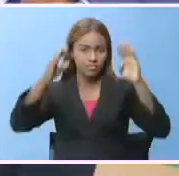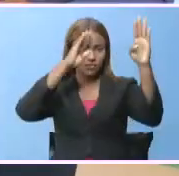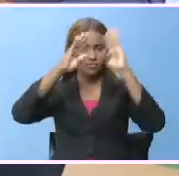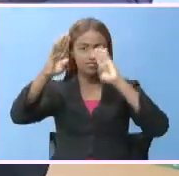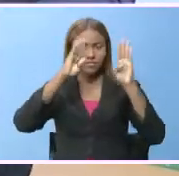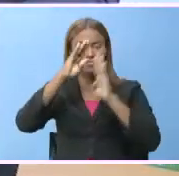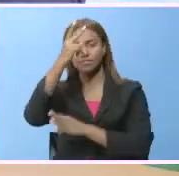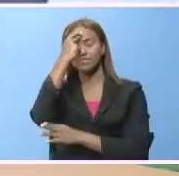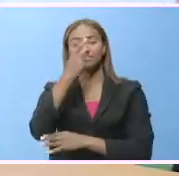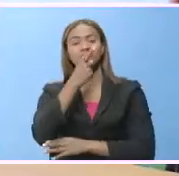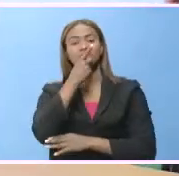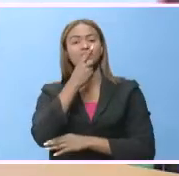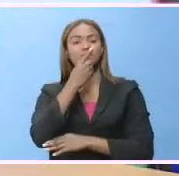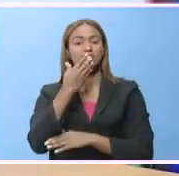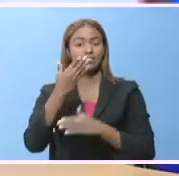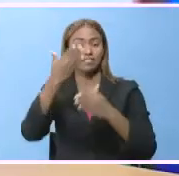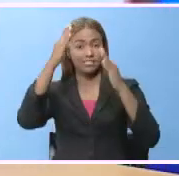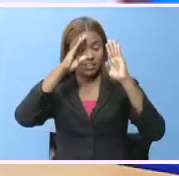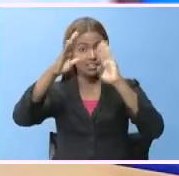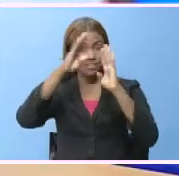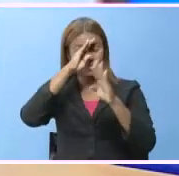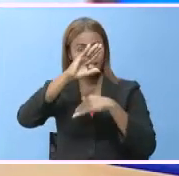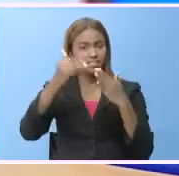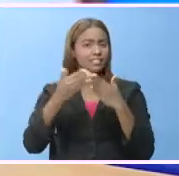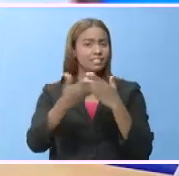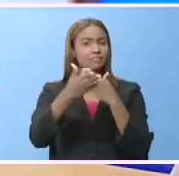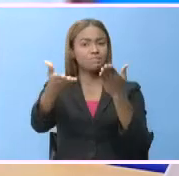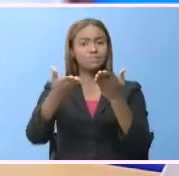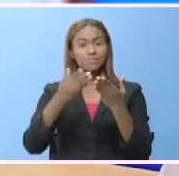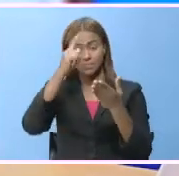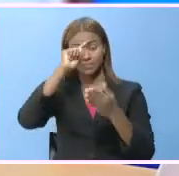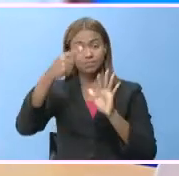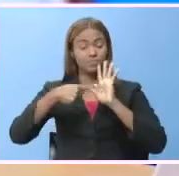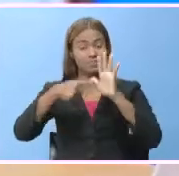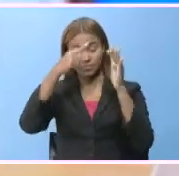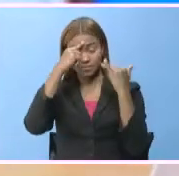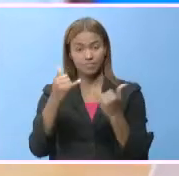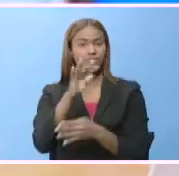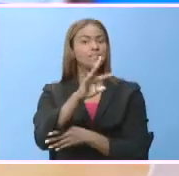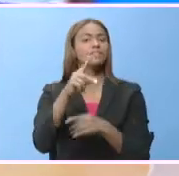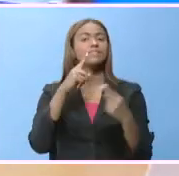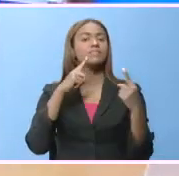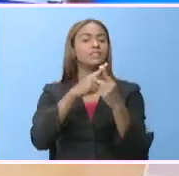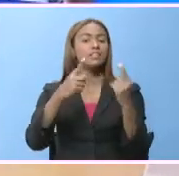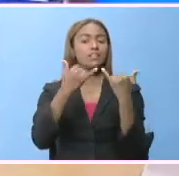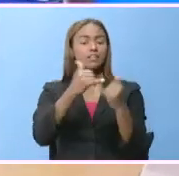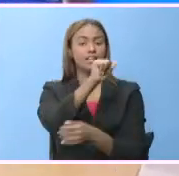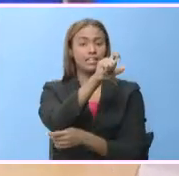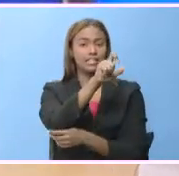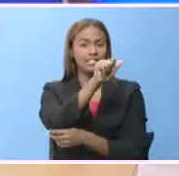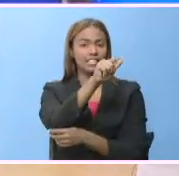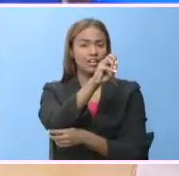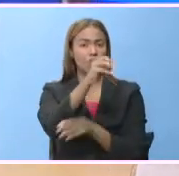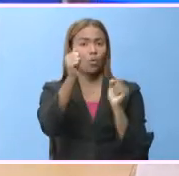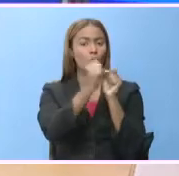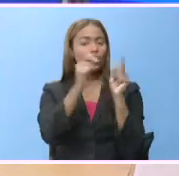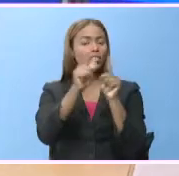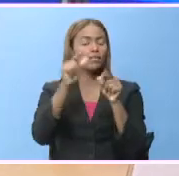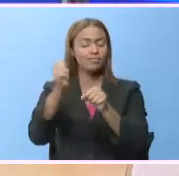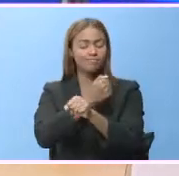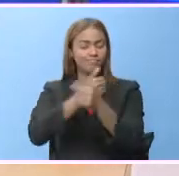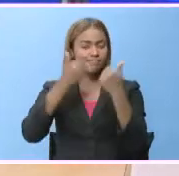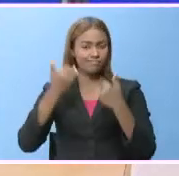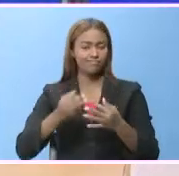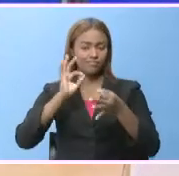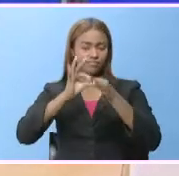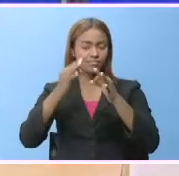A República Dominicana, un saludo muy especial para todos. Bienvenidos a la primera emisión de 4RD Noticias. Soy Alex Santiago y junto a mí, como siempre, Soleima García